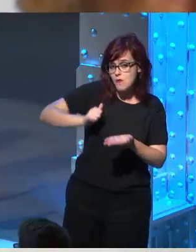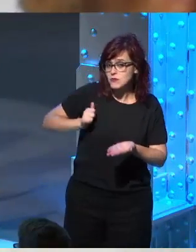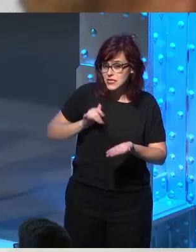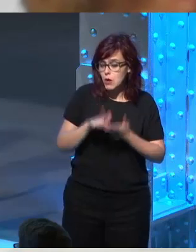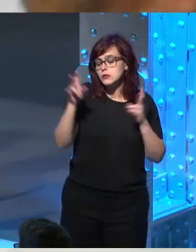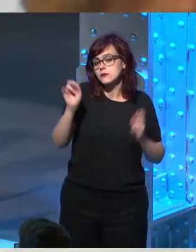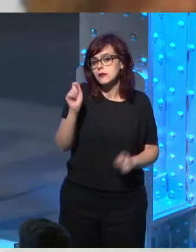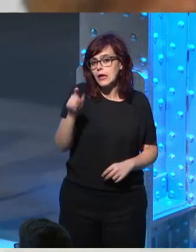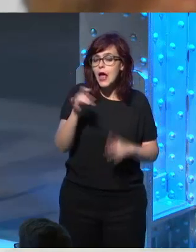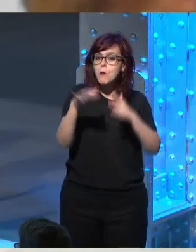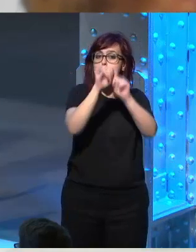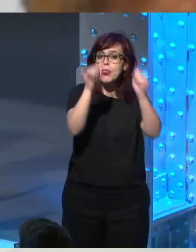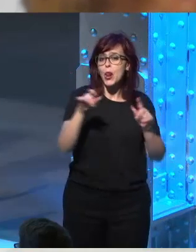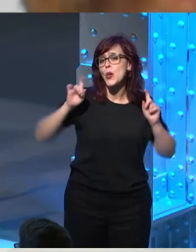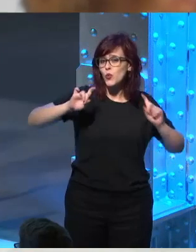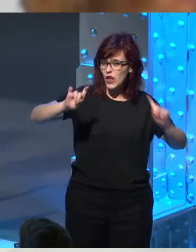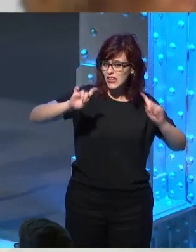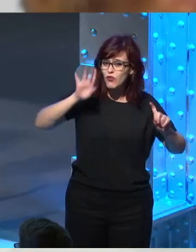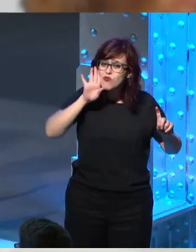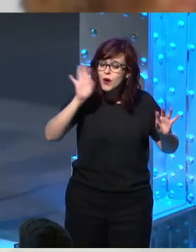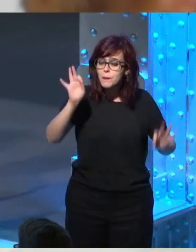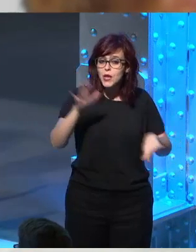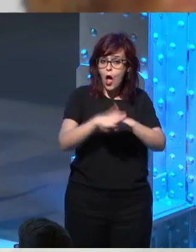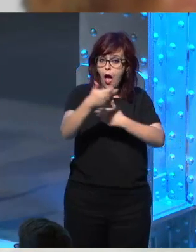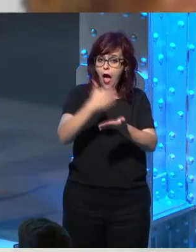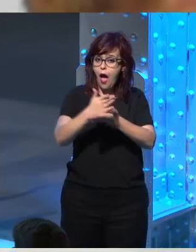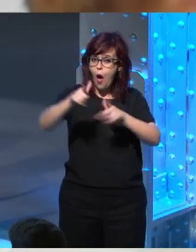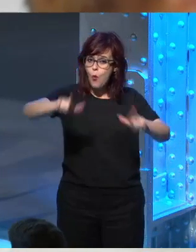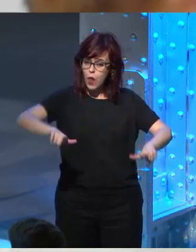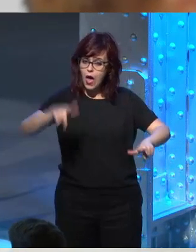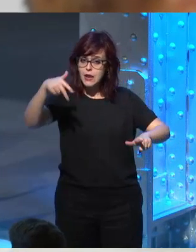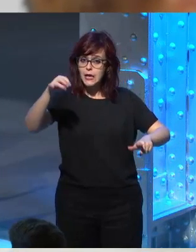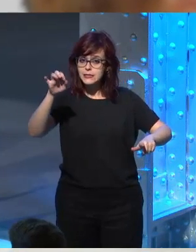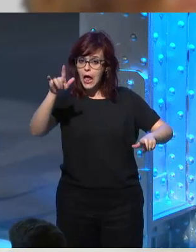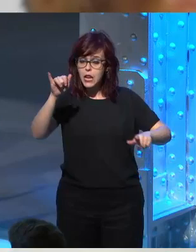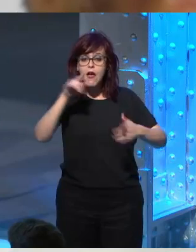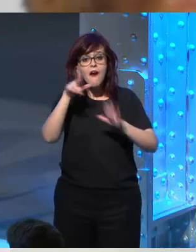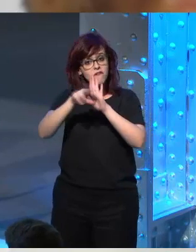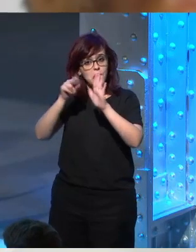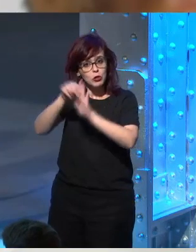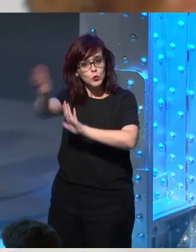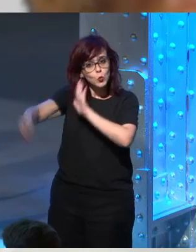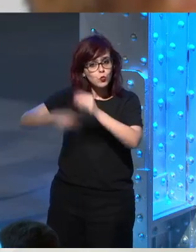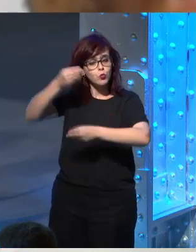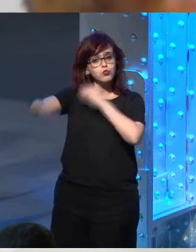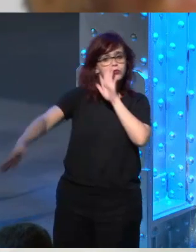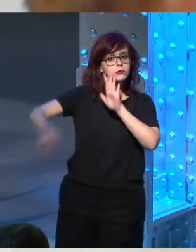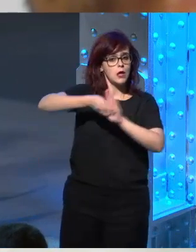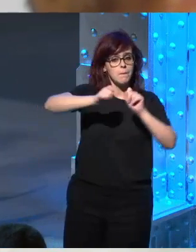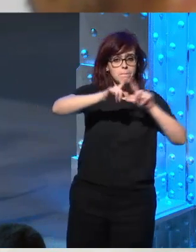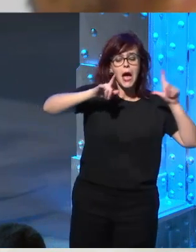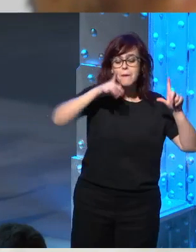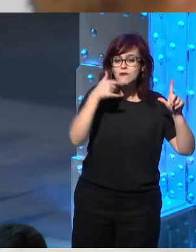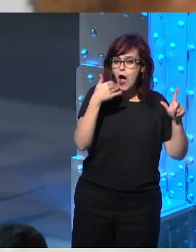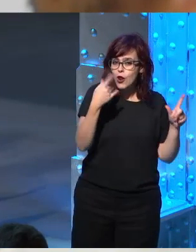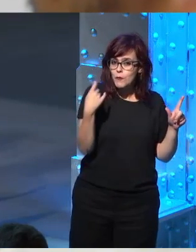hablado mucho del modelo educativo, pero claro, una cosa es que en las aulas, como contaba Natalia, utilicen vuestros vídeos, pero a lo mejor habría que llegar a algo más, como lo que estáis